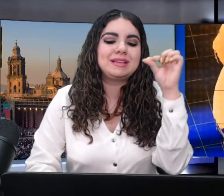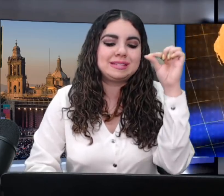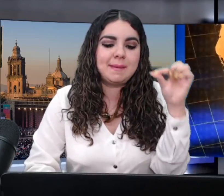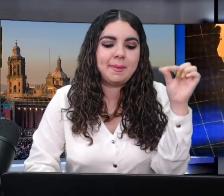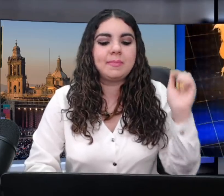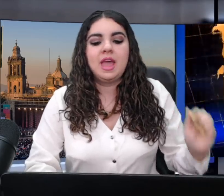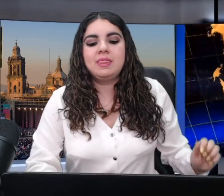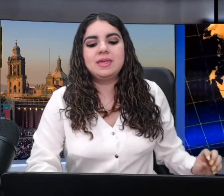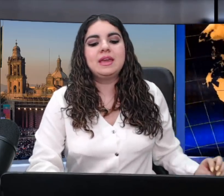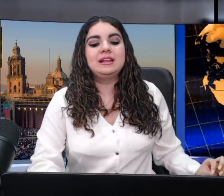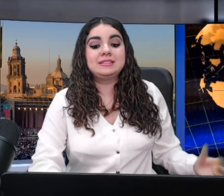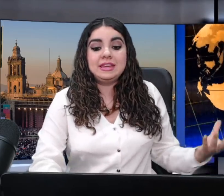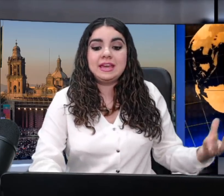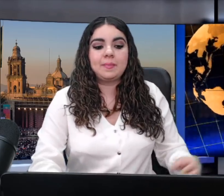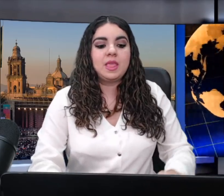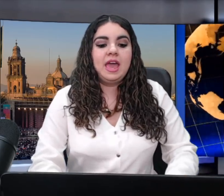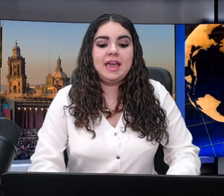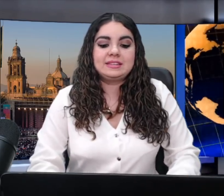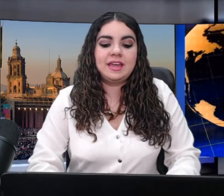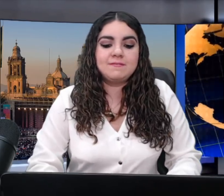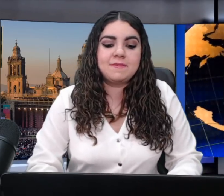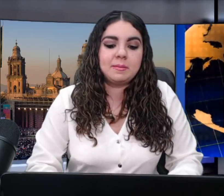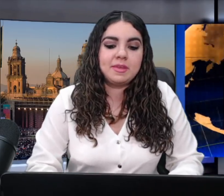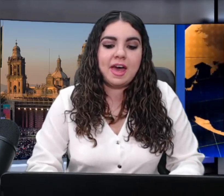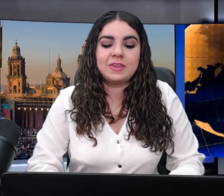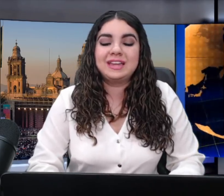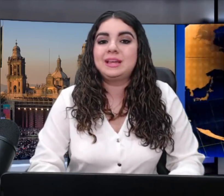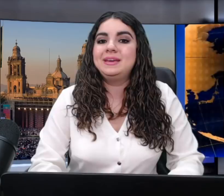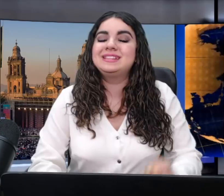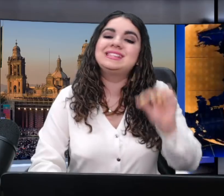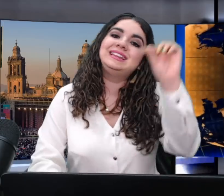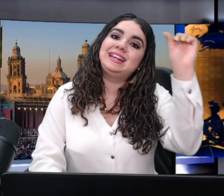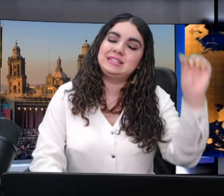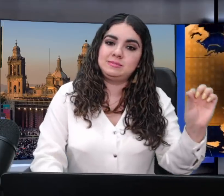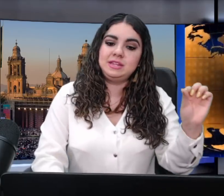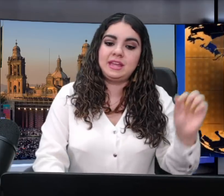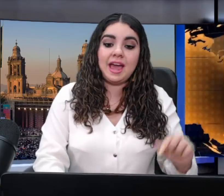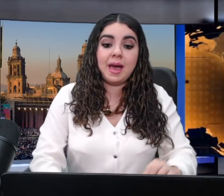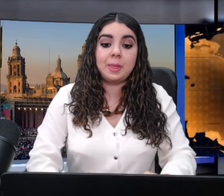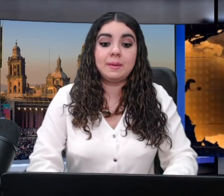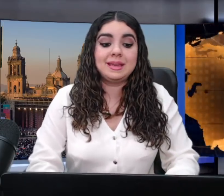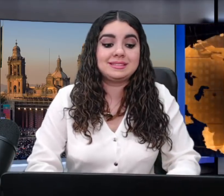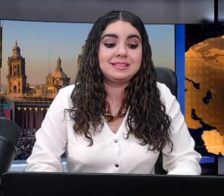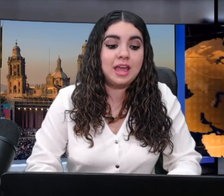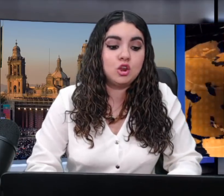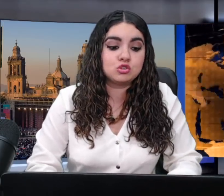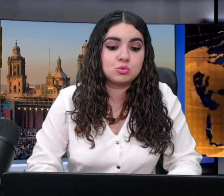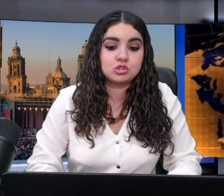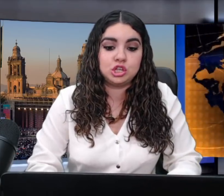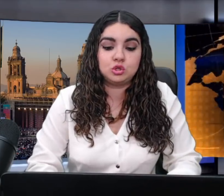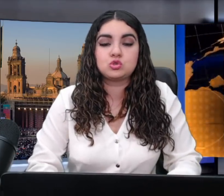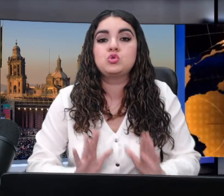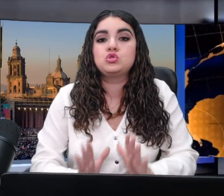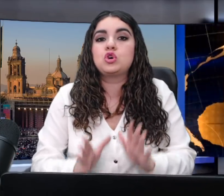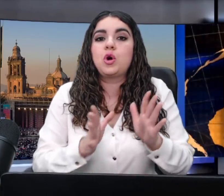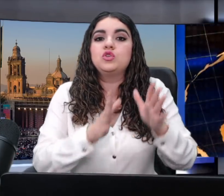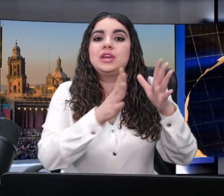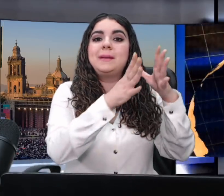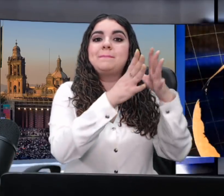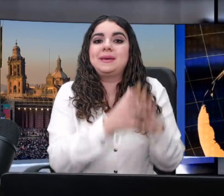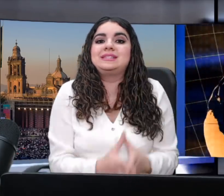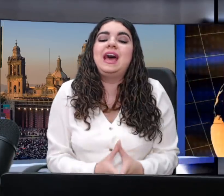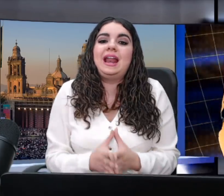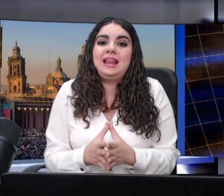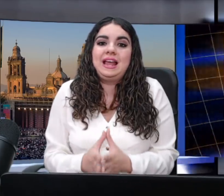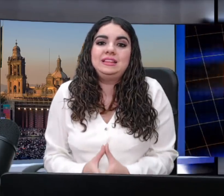una nueva cepa del Zika, esta enfermedad que también se transmite a través de los mosquitos. Justo cuando